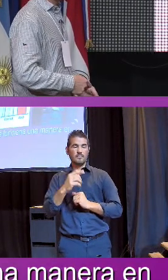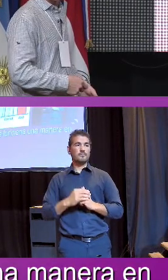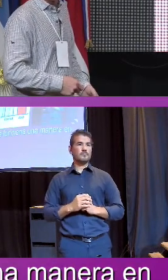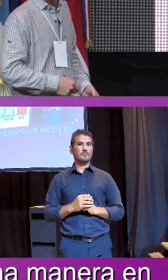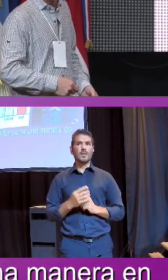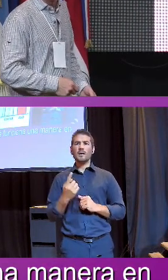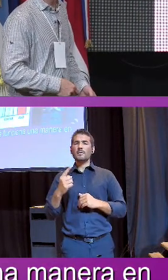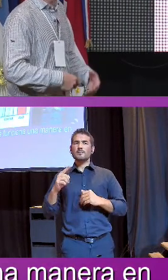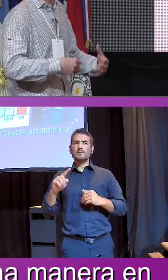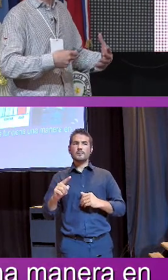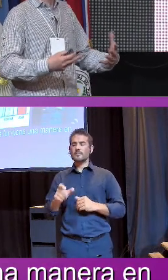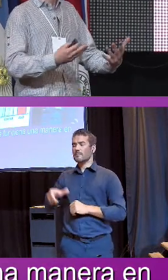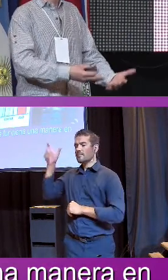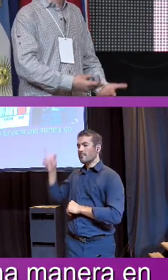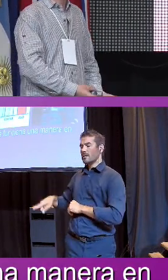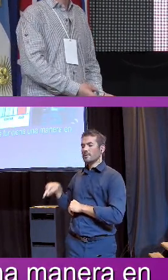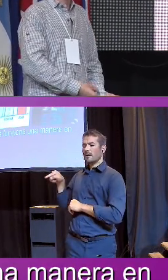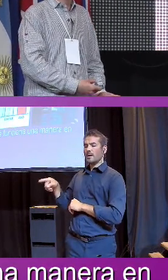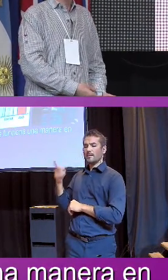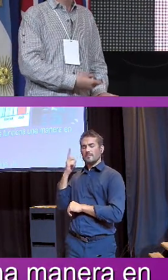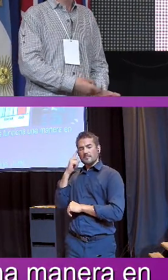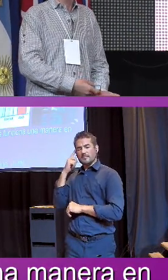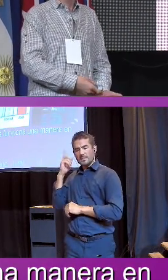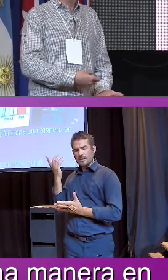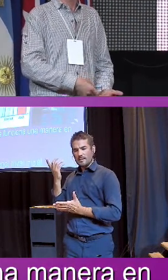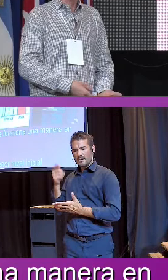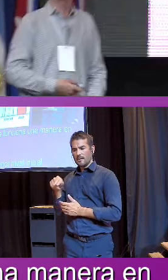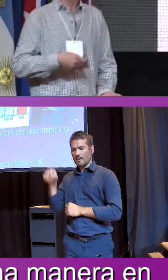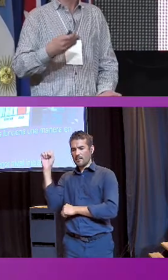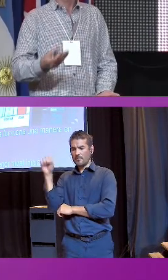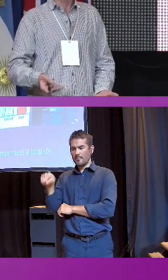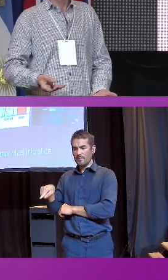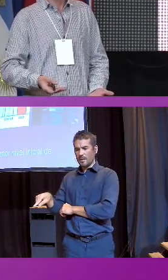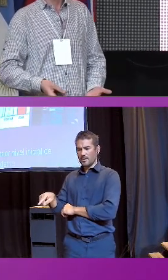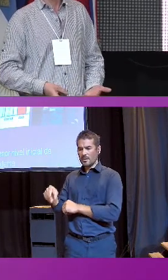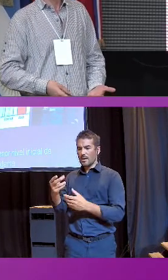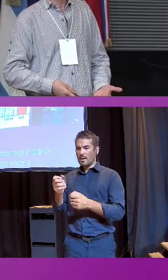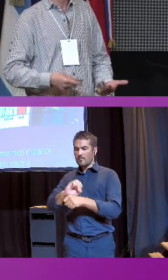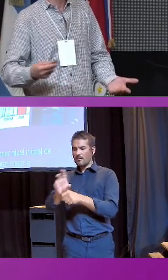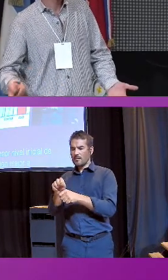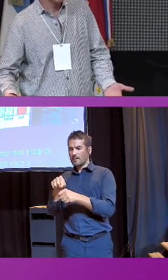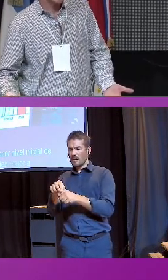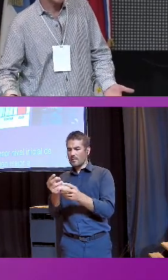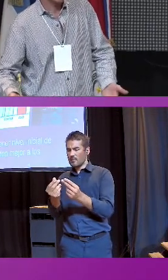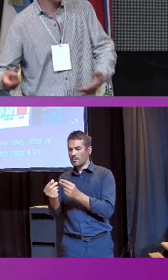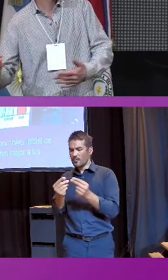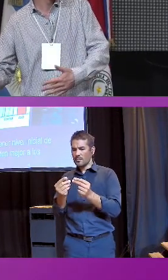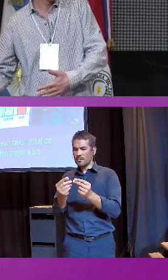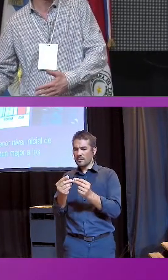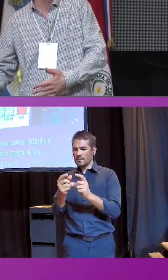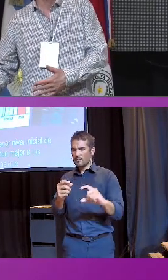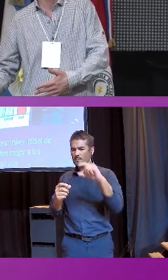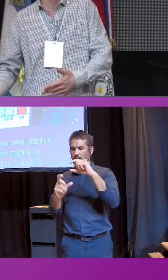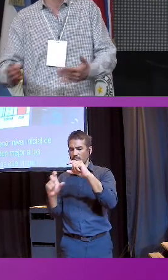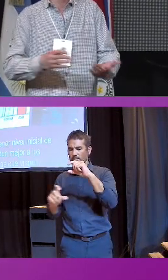¿No será, dijo, que los que tienen menor nivel inicial de cannabinoides endógenos responden mejor a los cannabinoides exógenos, que son los que